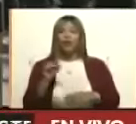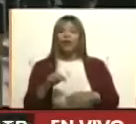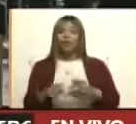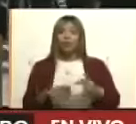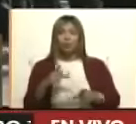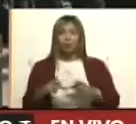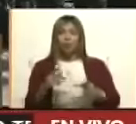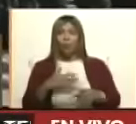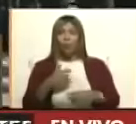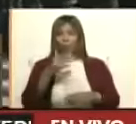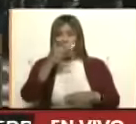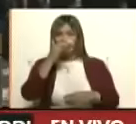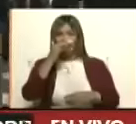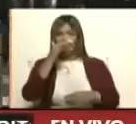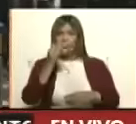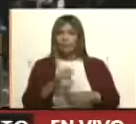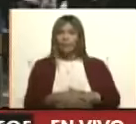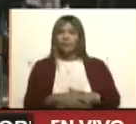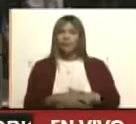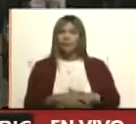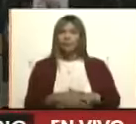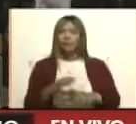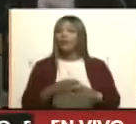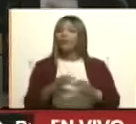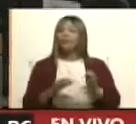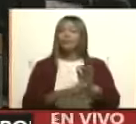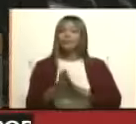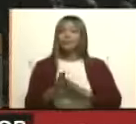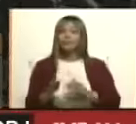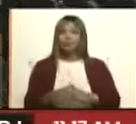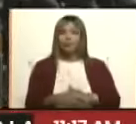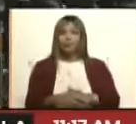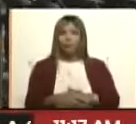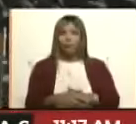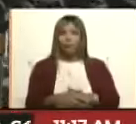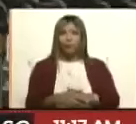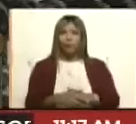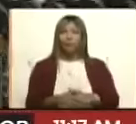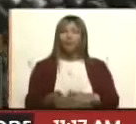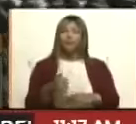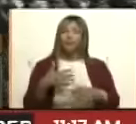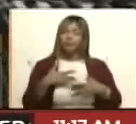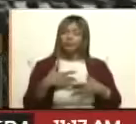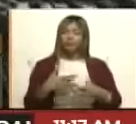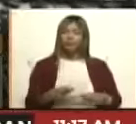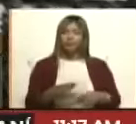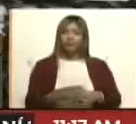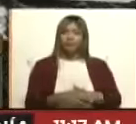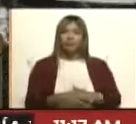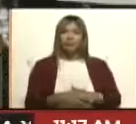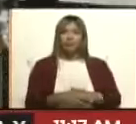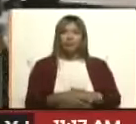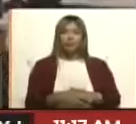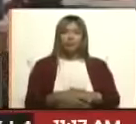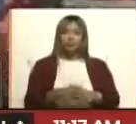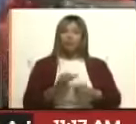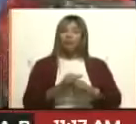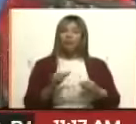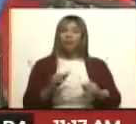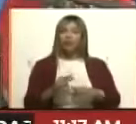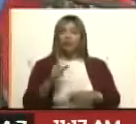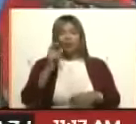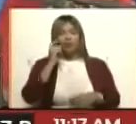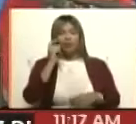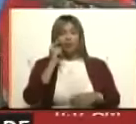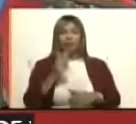proceso podamos tenerlo con el mayor éxito y la mayor satisfacción para finales pues del